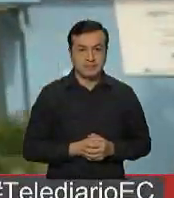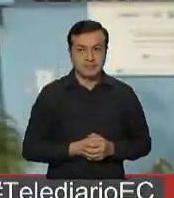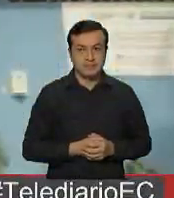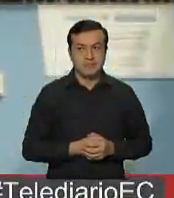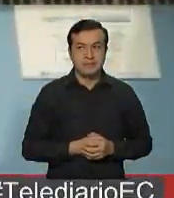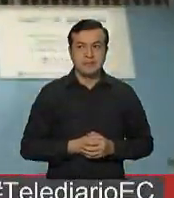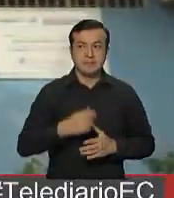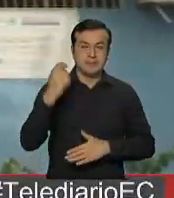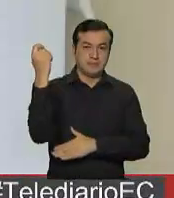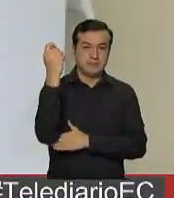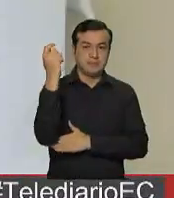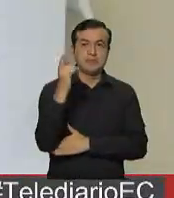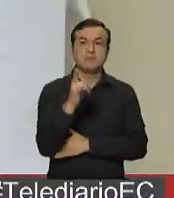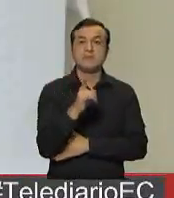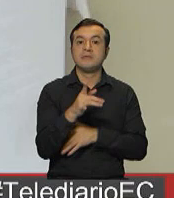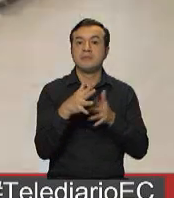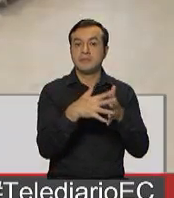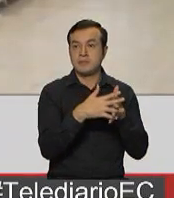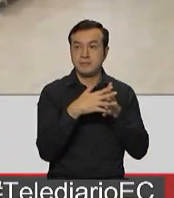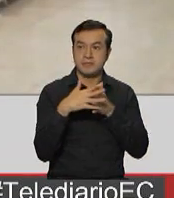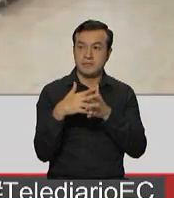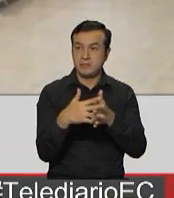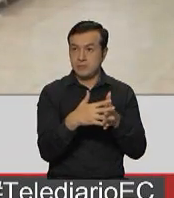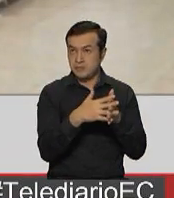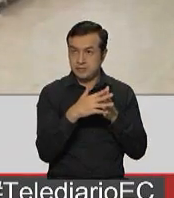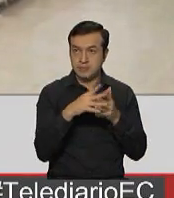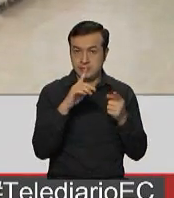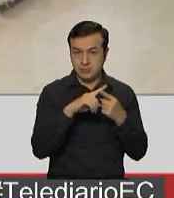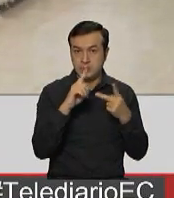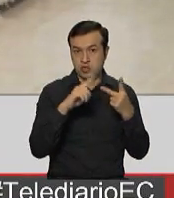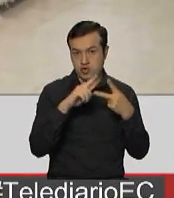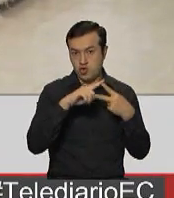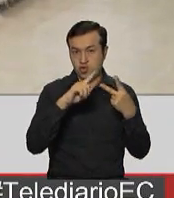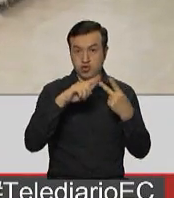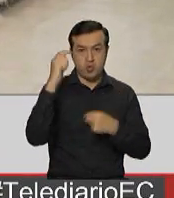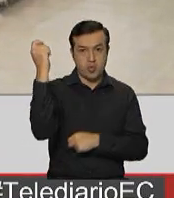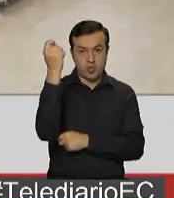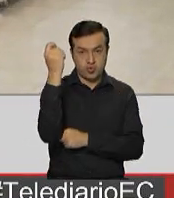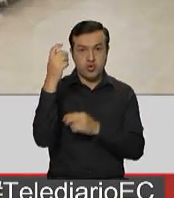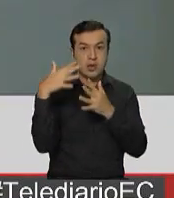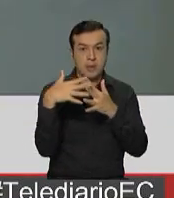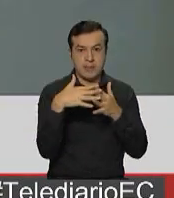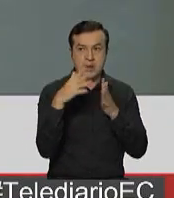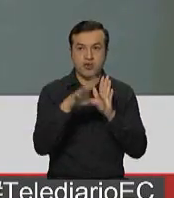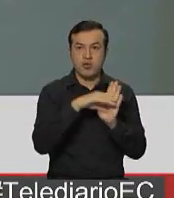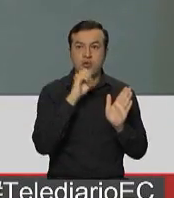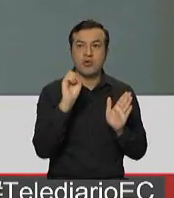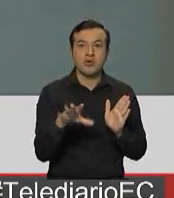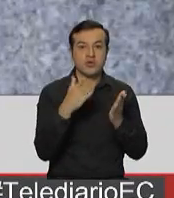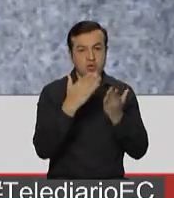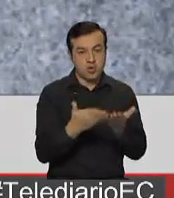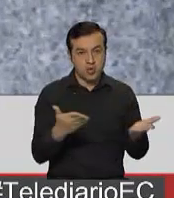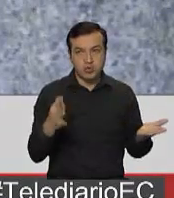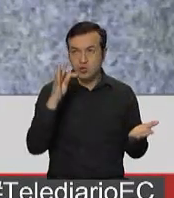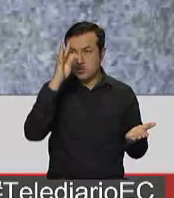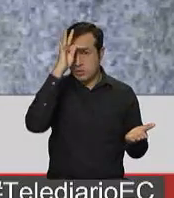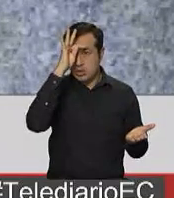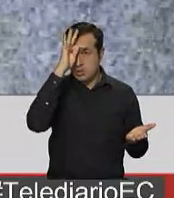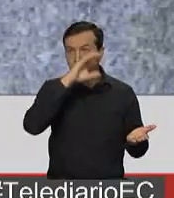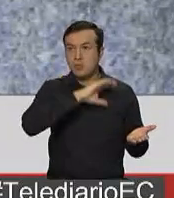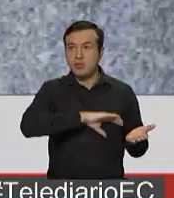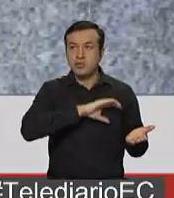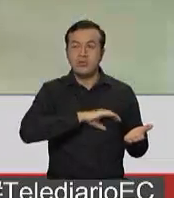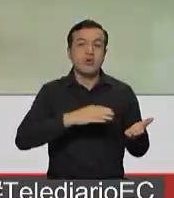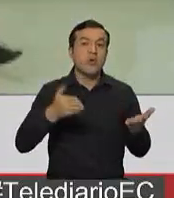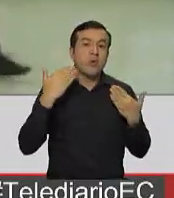Las fundaciones estadounidenses The Healing Hands Foundation y Direct Relief entregaron una donación de insumos médicos al municipio de Guayaquil